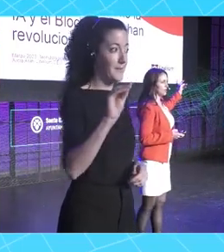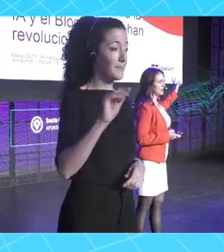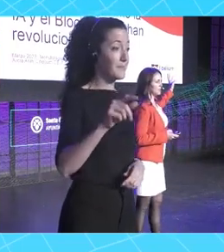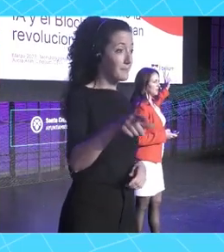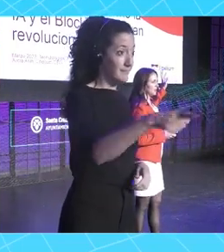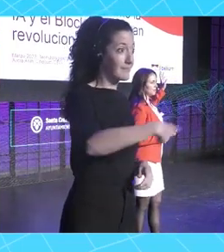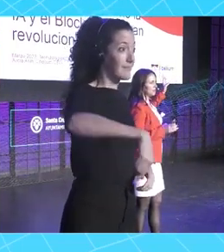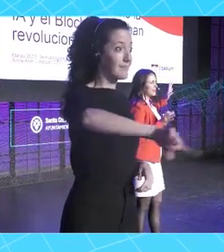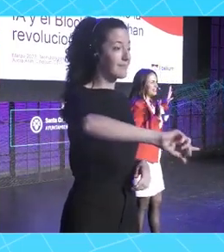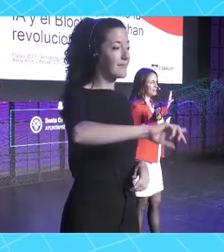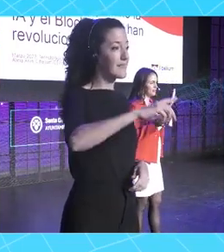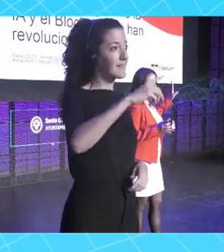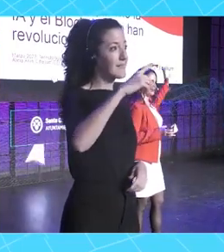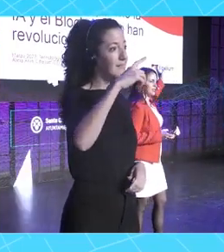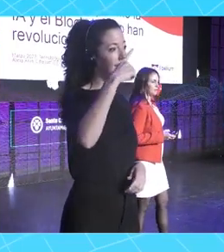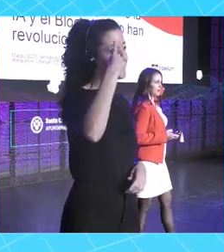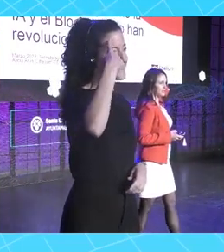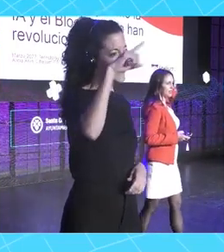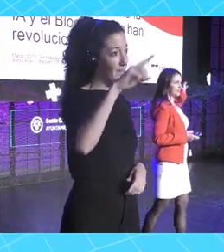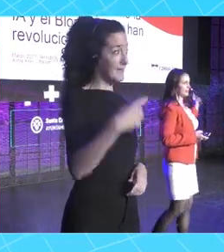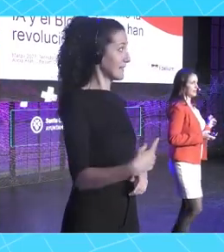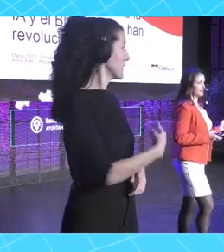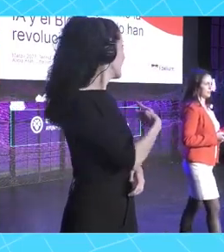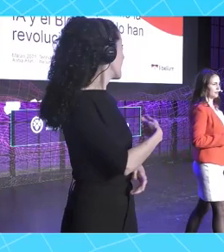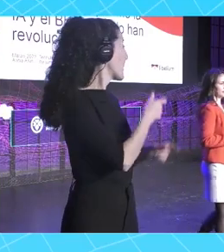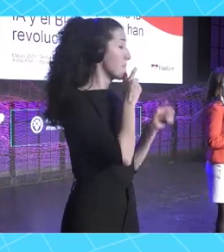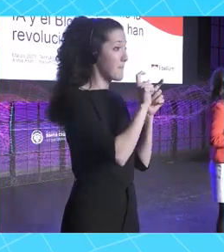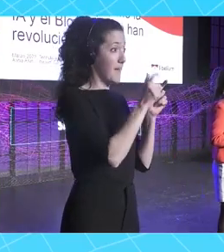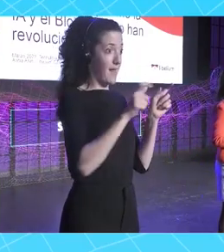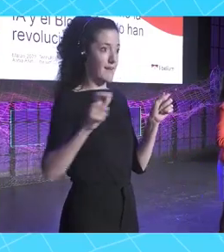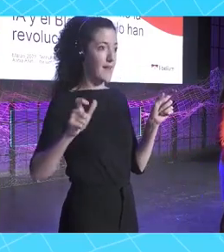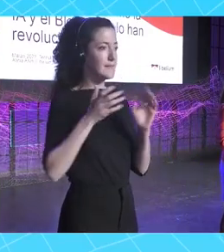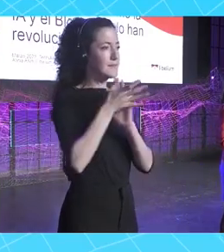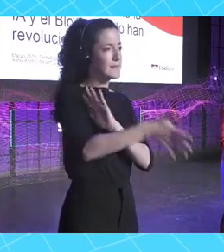sabéis Qué significan todas las palabras que hay escritas